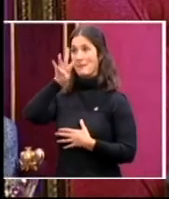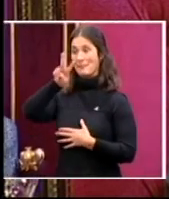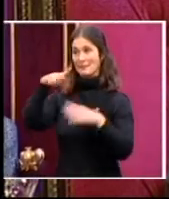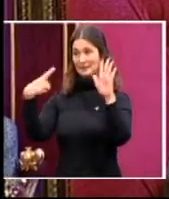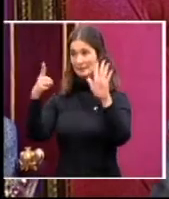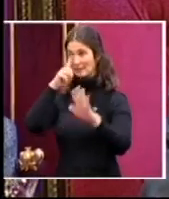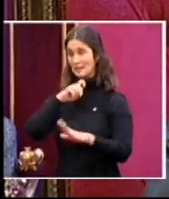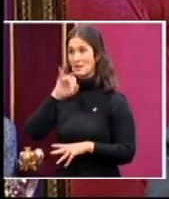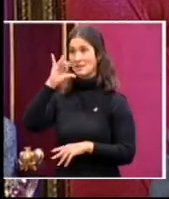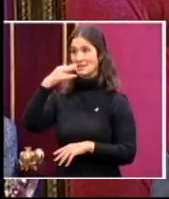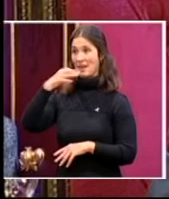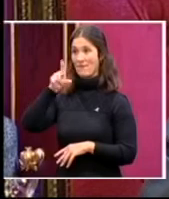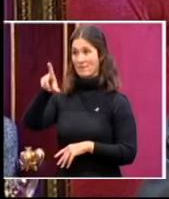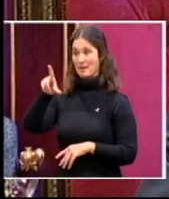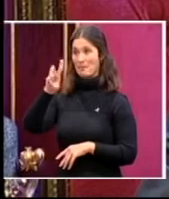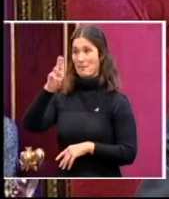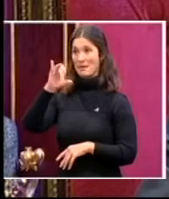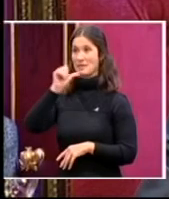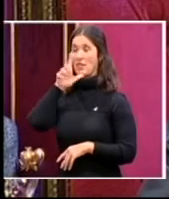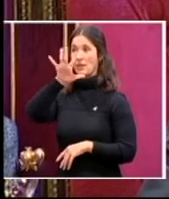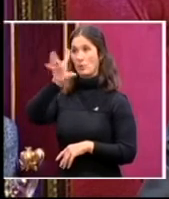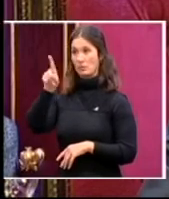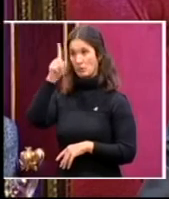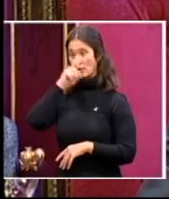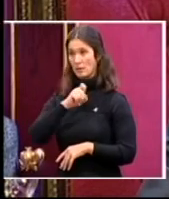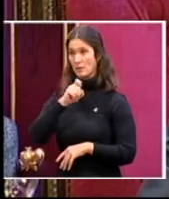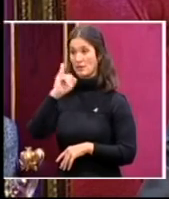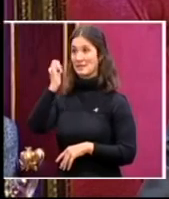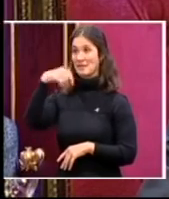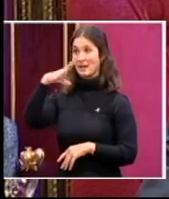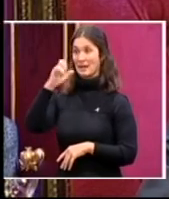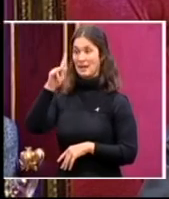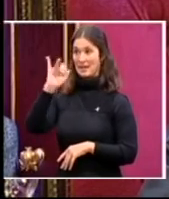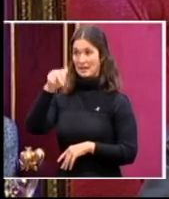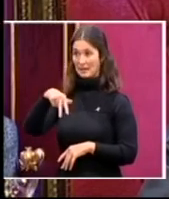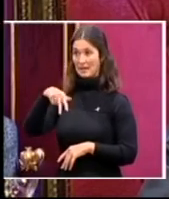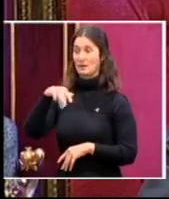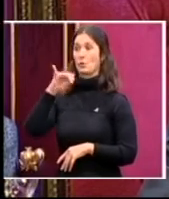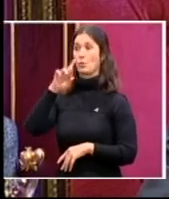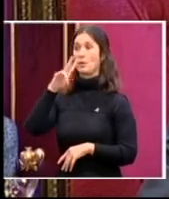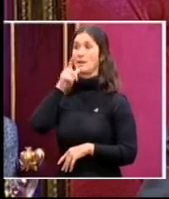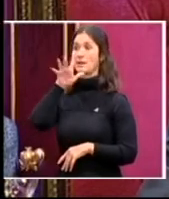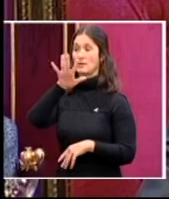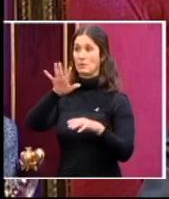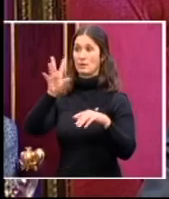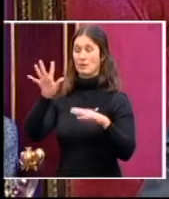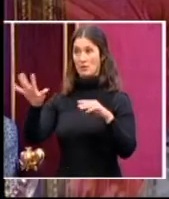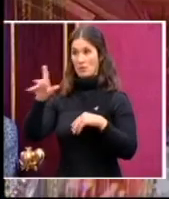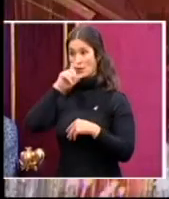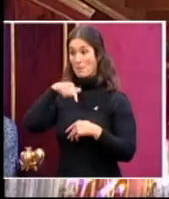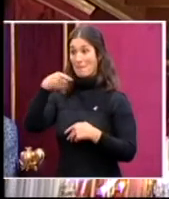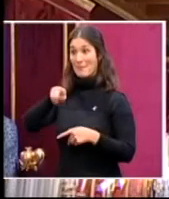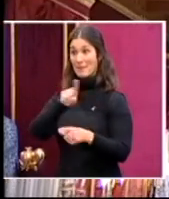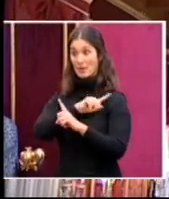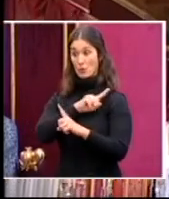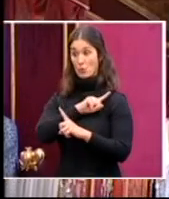años, Isabel Paisao Neves, de 51 años, Jacqueline Luic, de 75 años. Y en este mismo mes de noviembre han